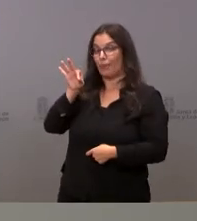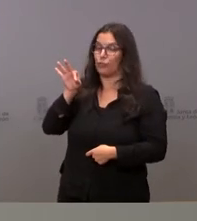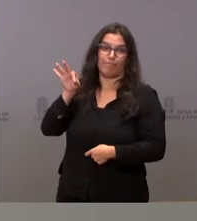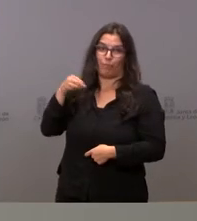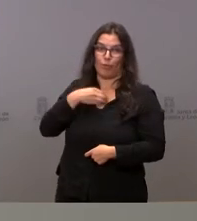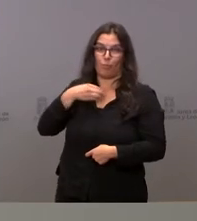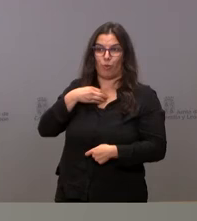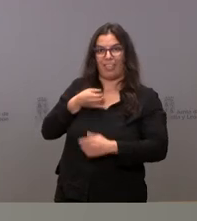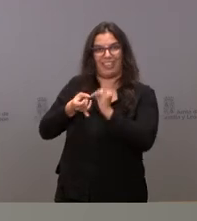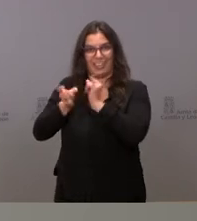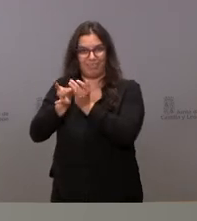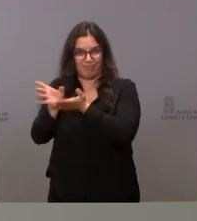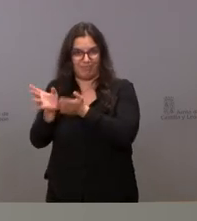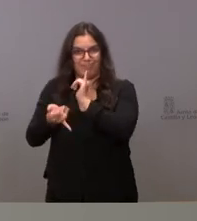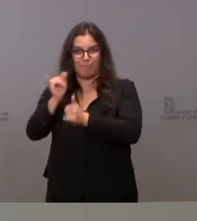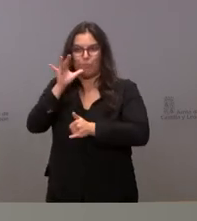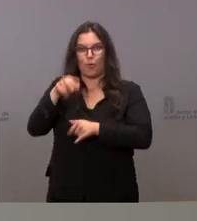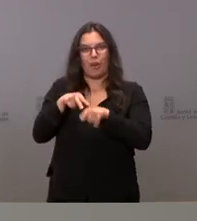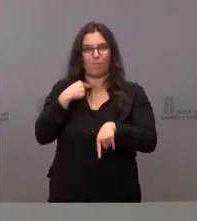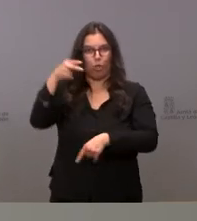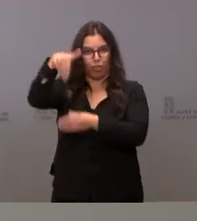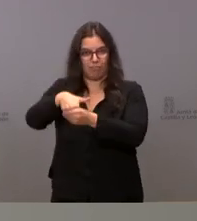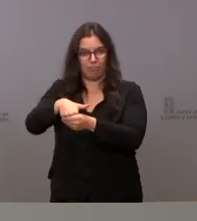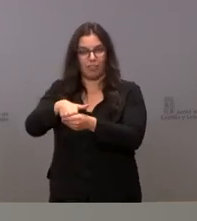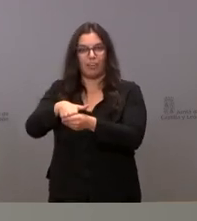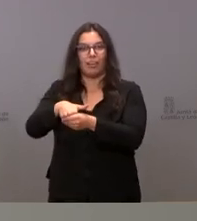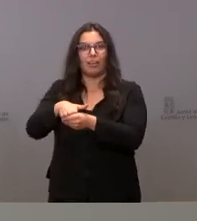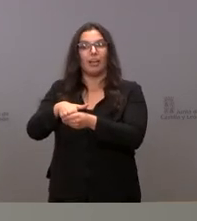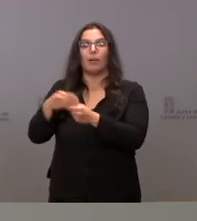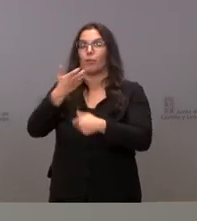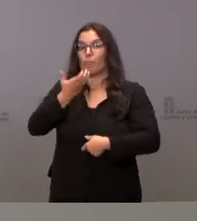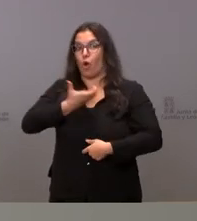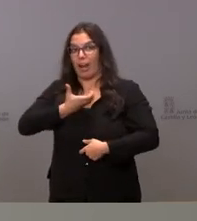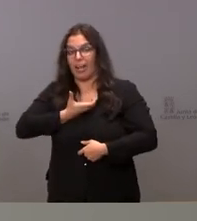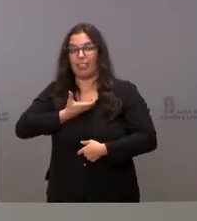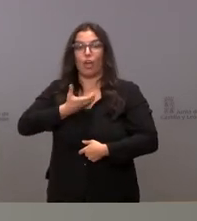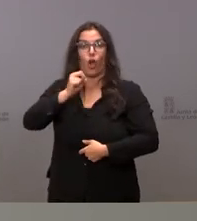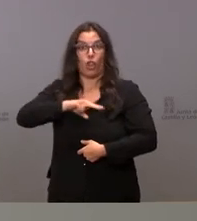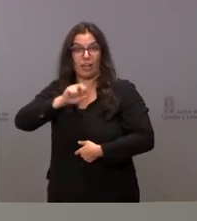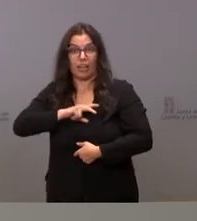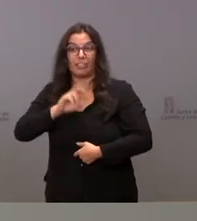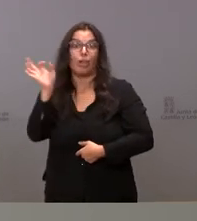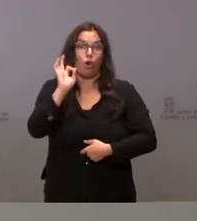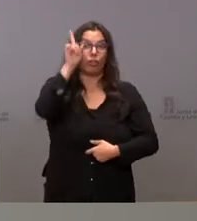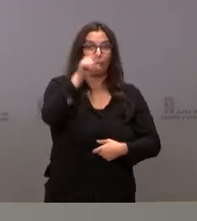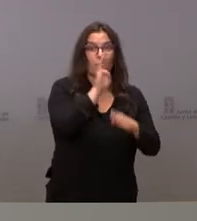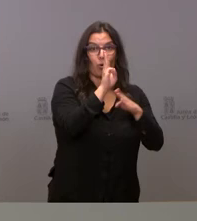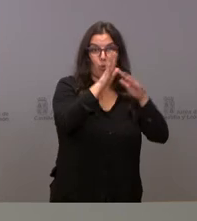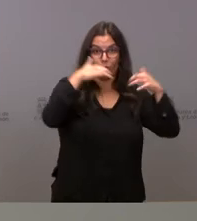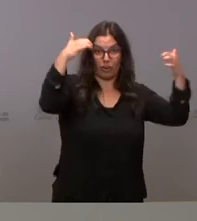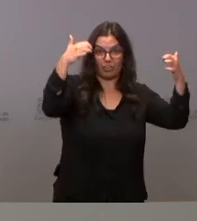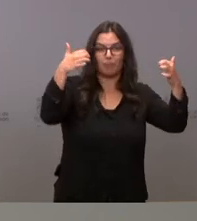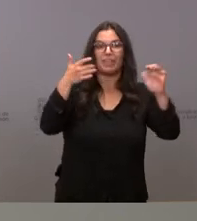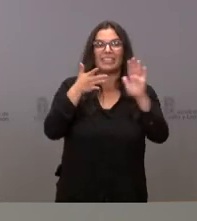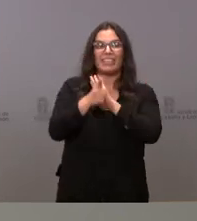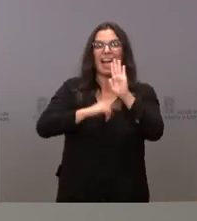concejales, pero igualmente tenemos que extender esta imposibilidad a los procuradores. No es una cuestión de que la ley obviamente no haya querido dar ese paso ni